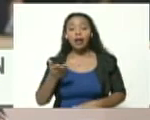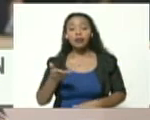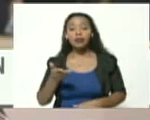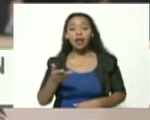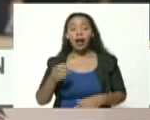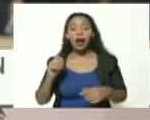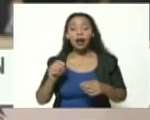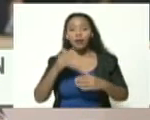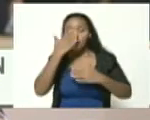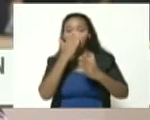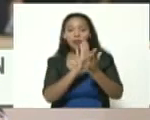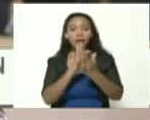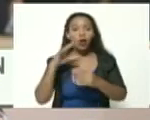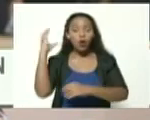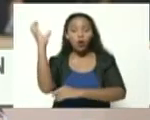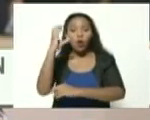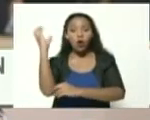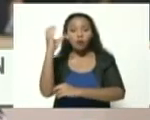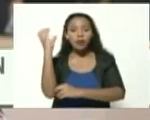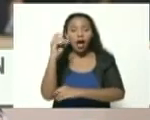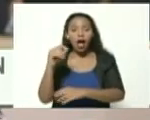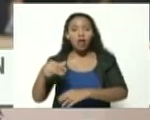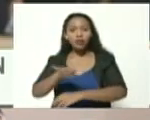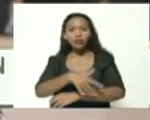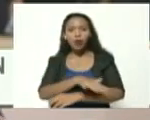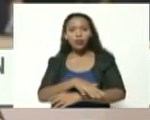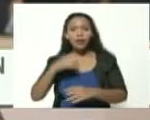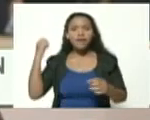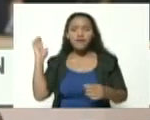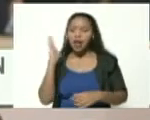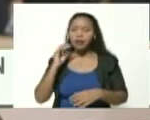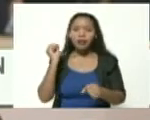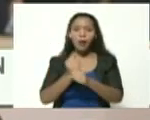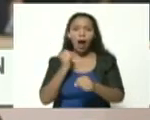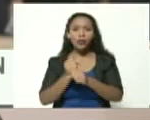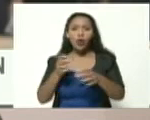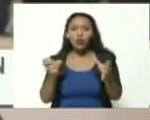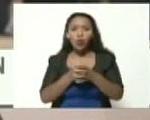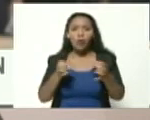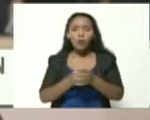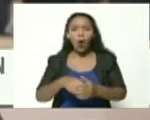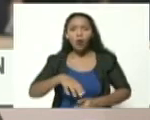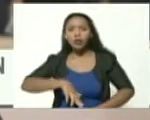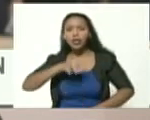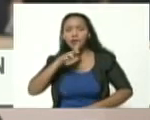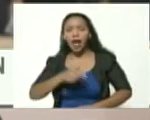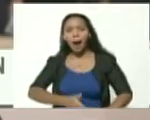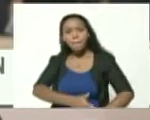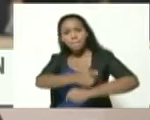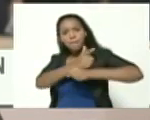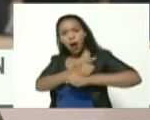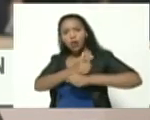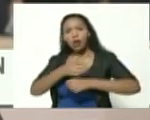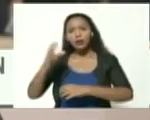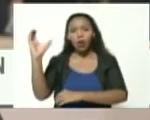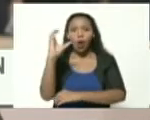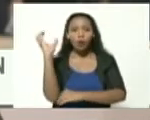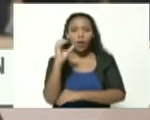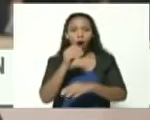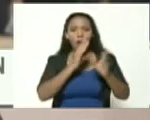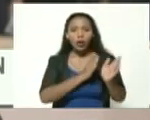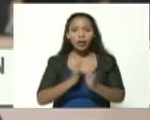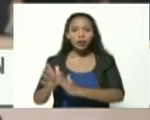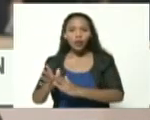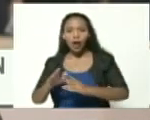franja fronteriza con Colombia, donde vienen operando grupos irregulares armados colombianos.